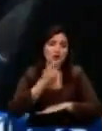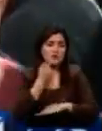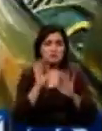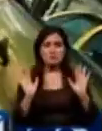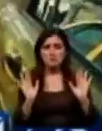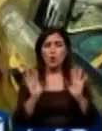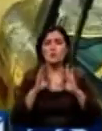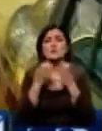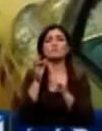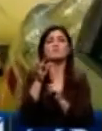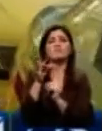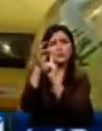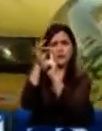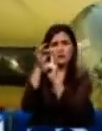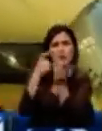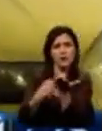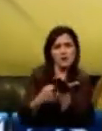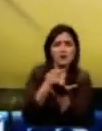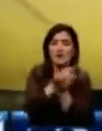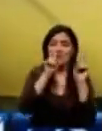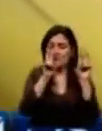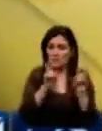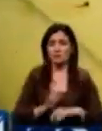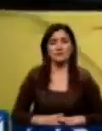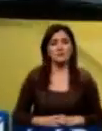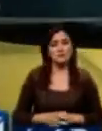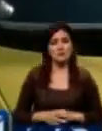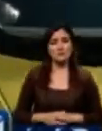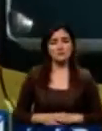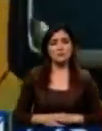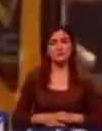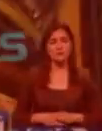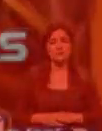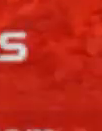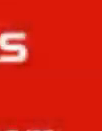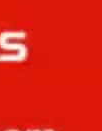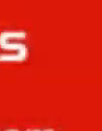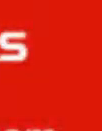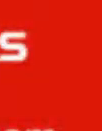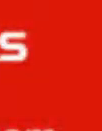conformó una comisión especial para este fin. En Quito, Jorge Loaiza, 24 horas.